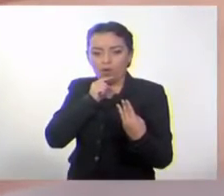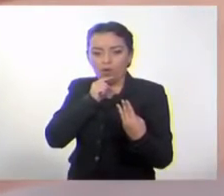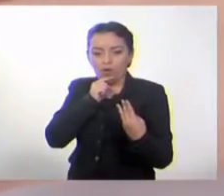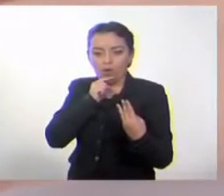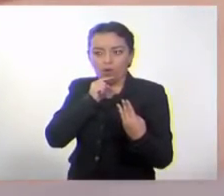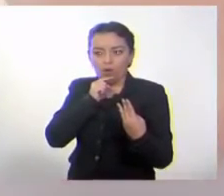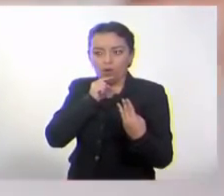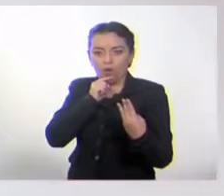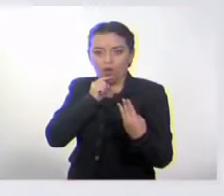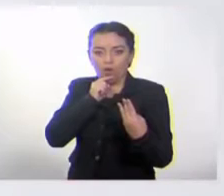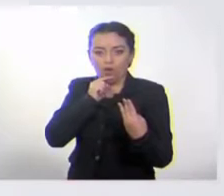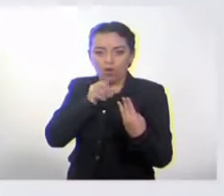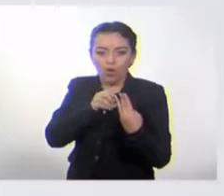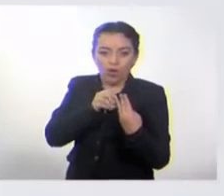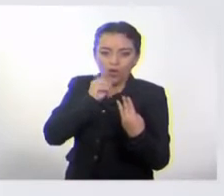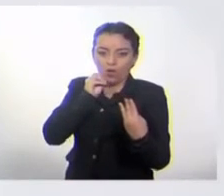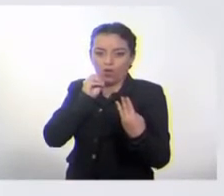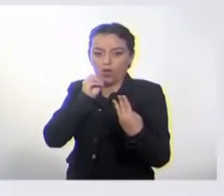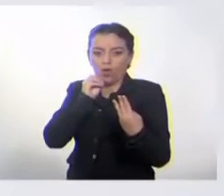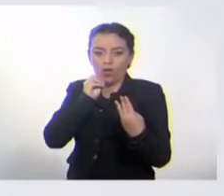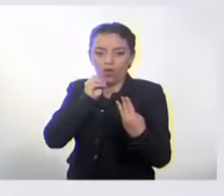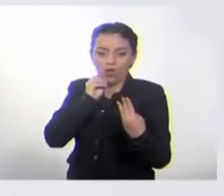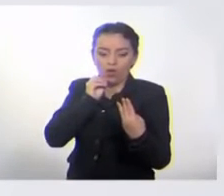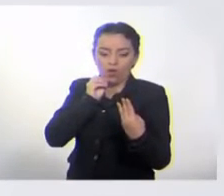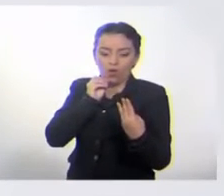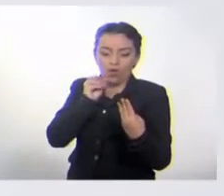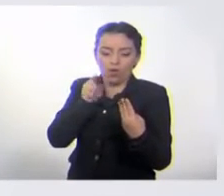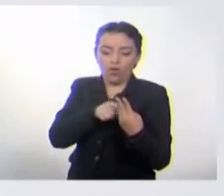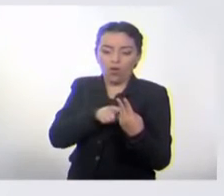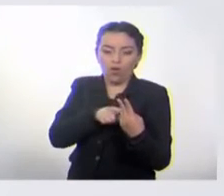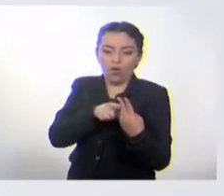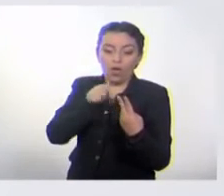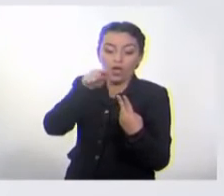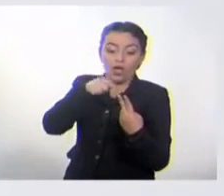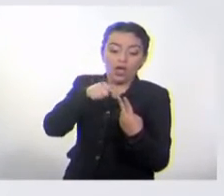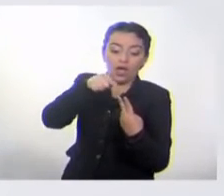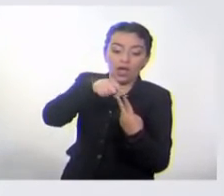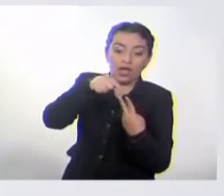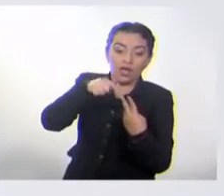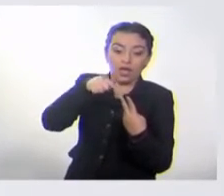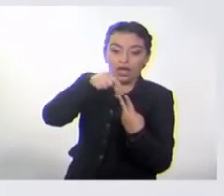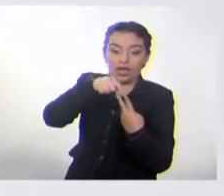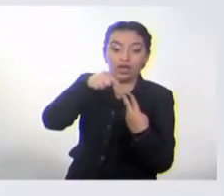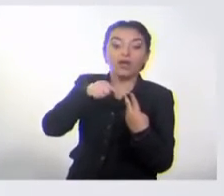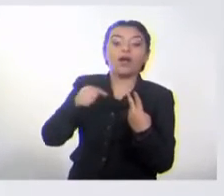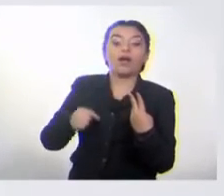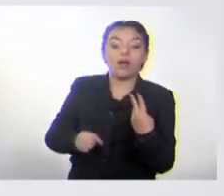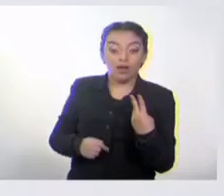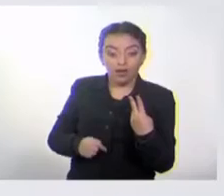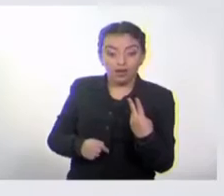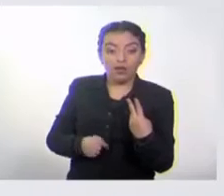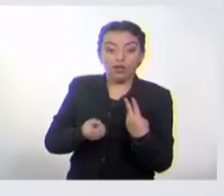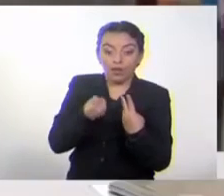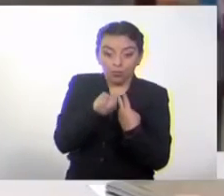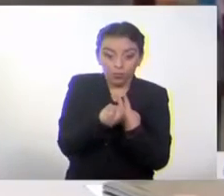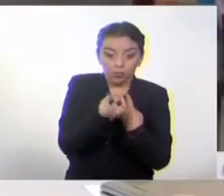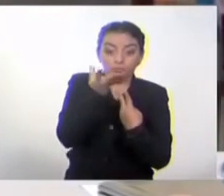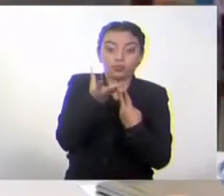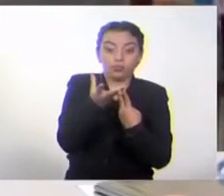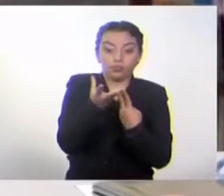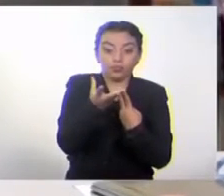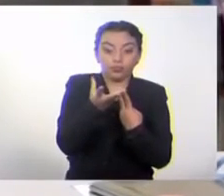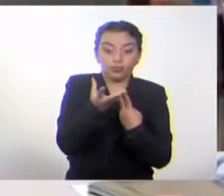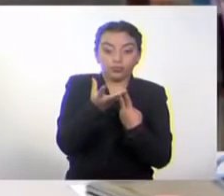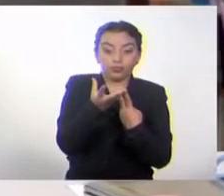Si remuevo el LED rojo, el LED verde y el LED amarillo tienen mayor intensidad.